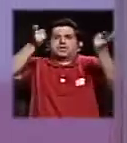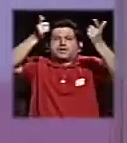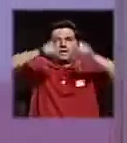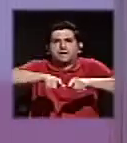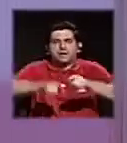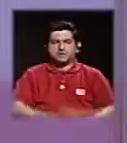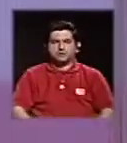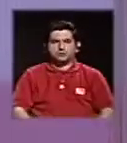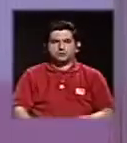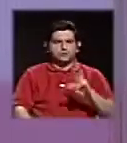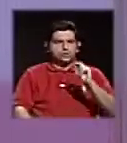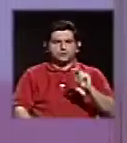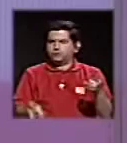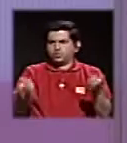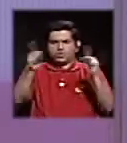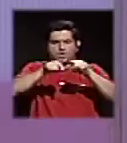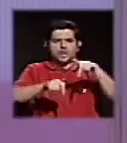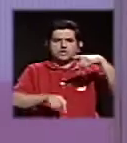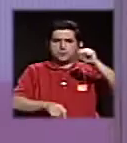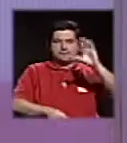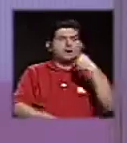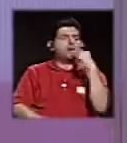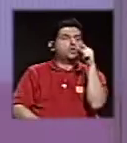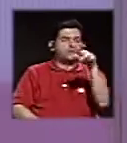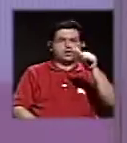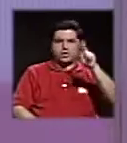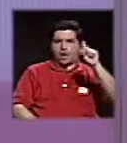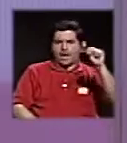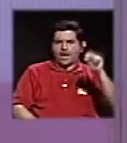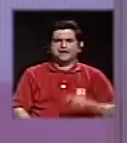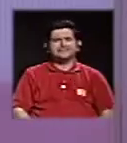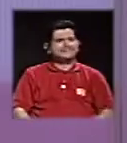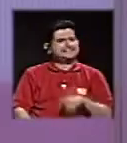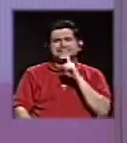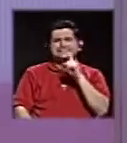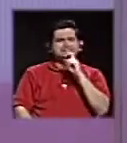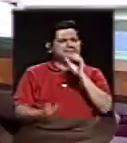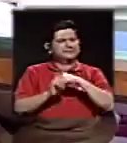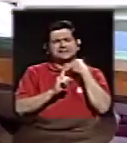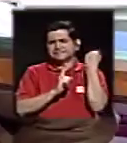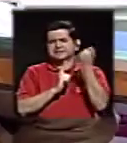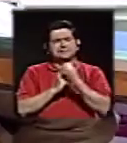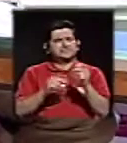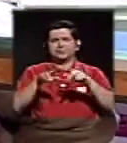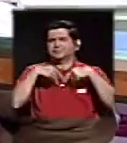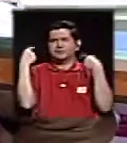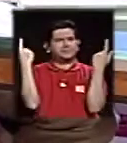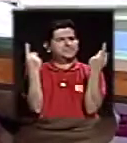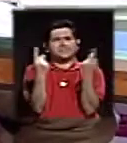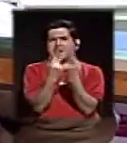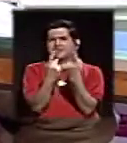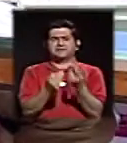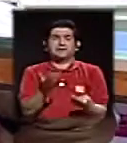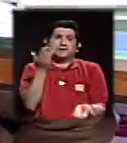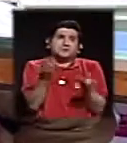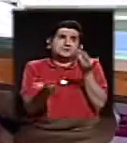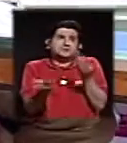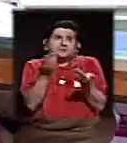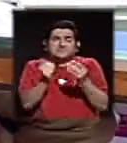pero no es el caso del para como señalaban ha sido muy difícil que los partidos este digamos